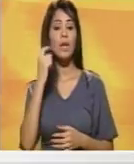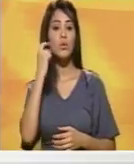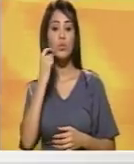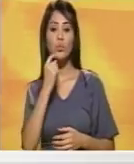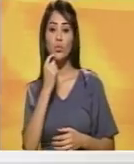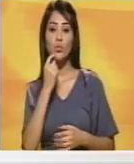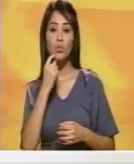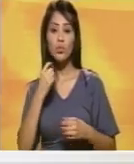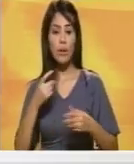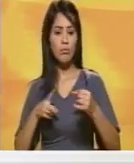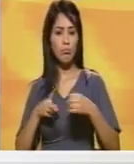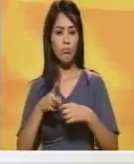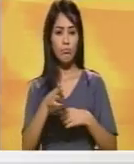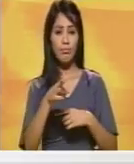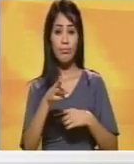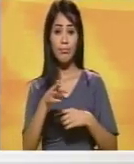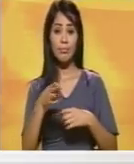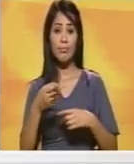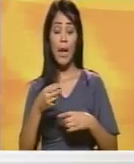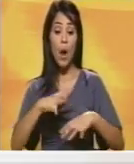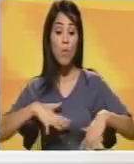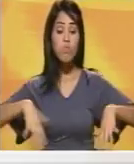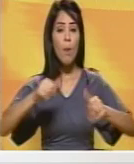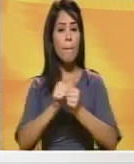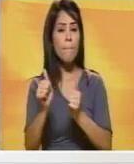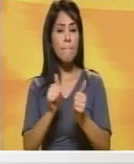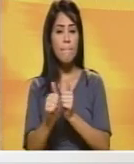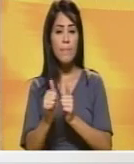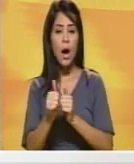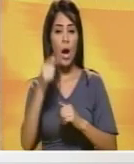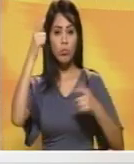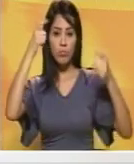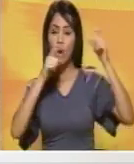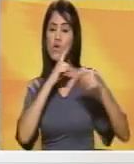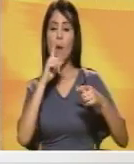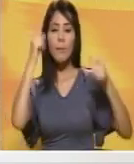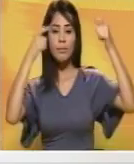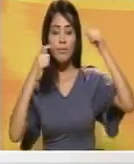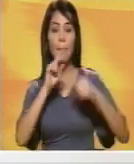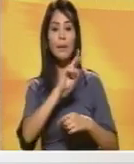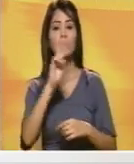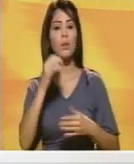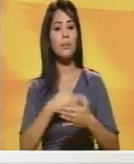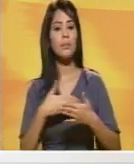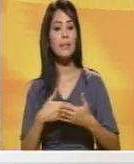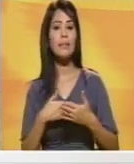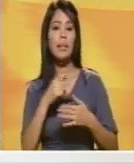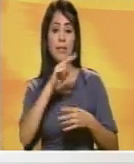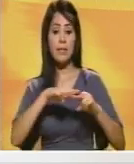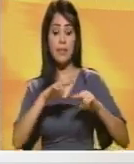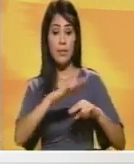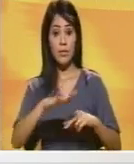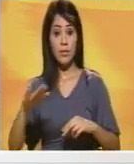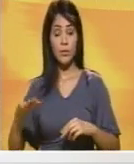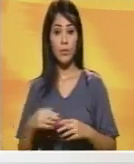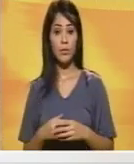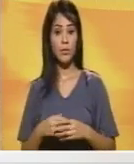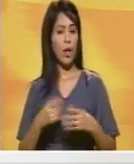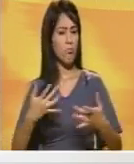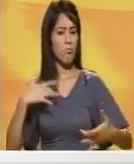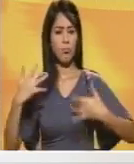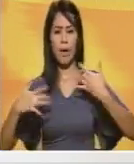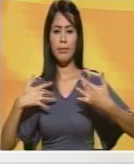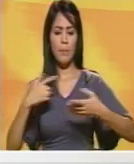fue inaugurado el complejo deportivo Hugo Chávez, el cual ha recibido más de 22.000 niños en 386 distintas